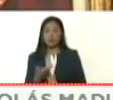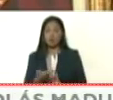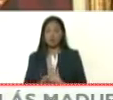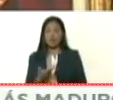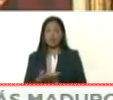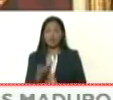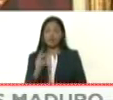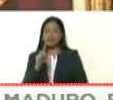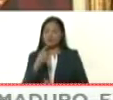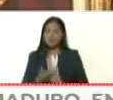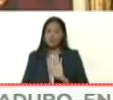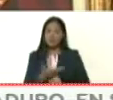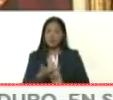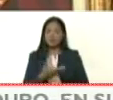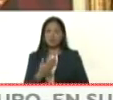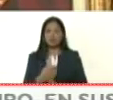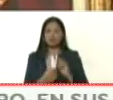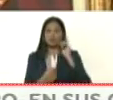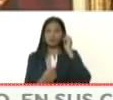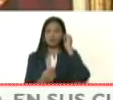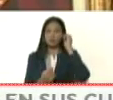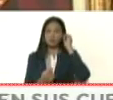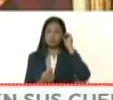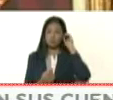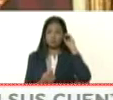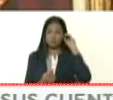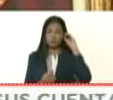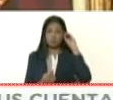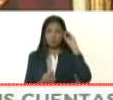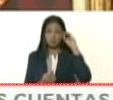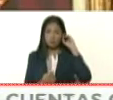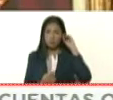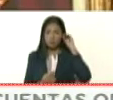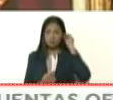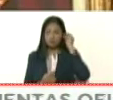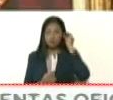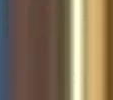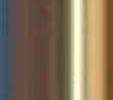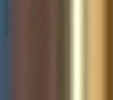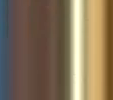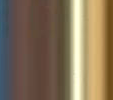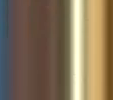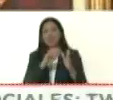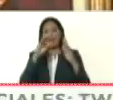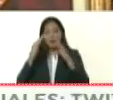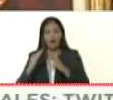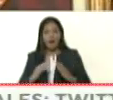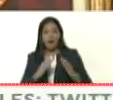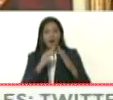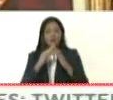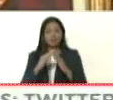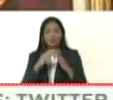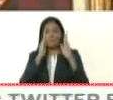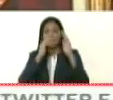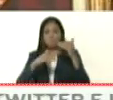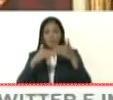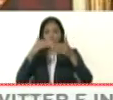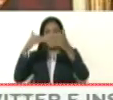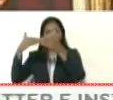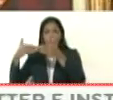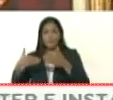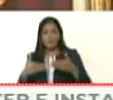es vital. Imagínense ustedes, estas 3.000... organizativa, con los misioneros y